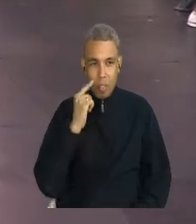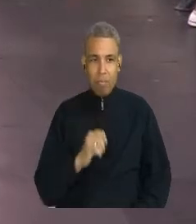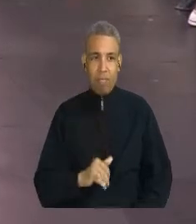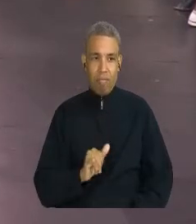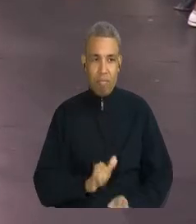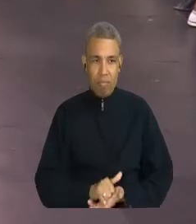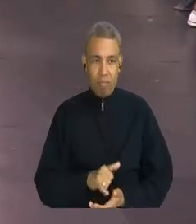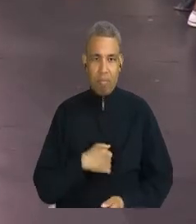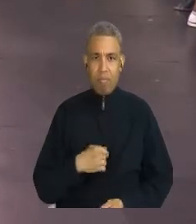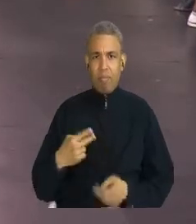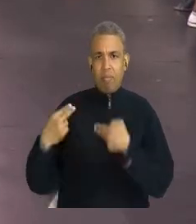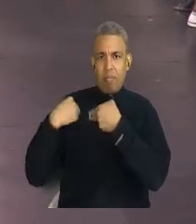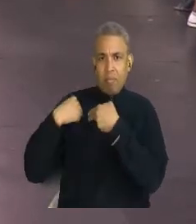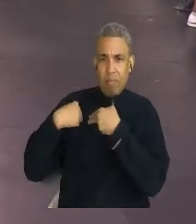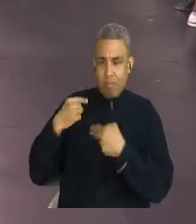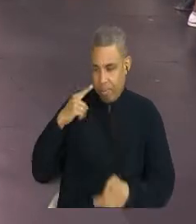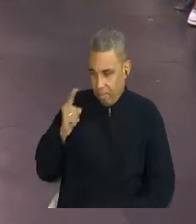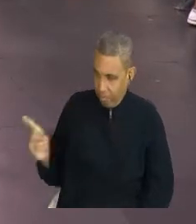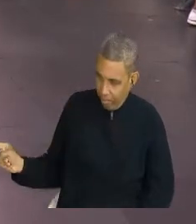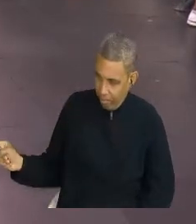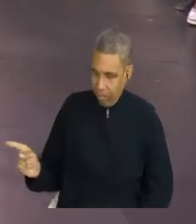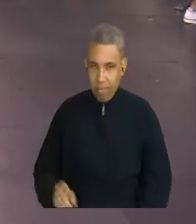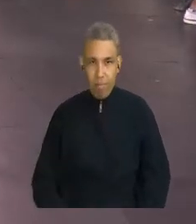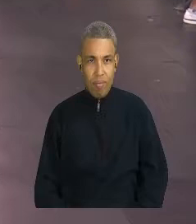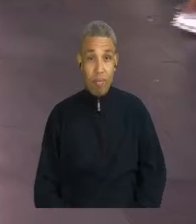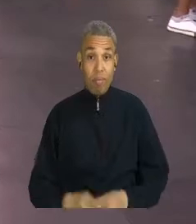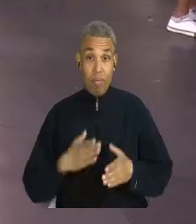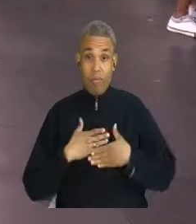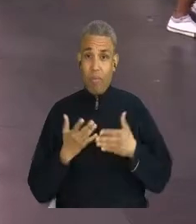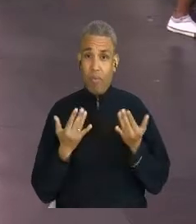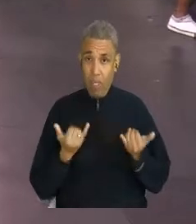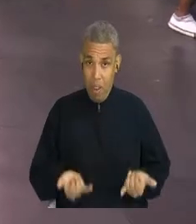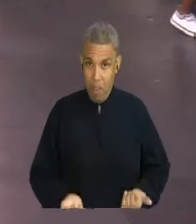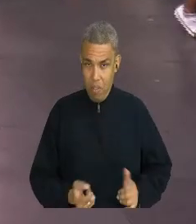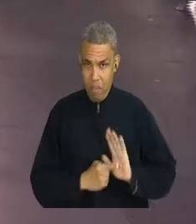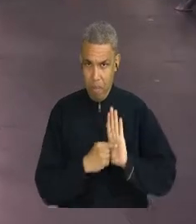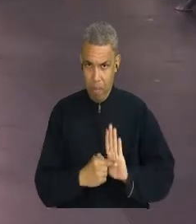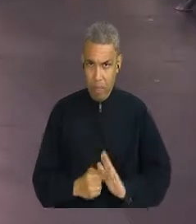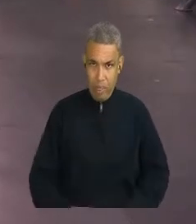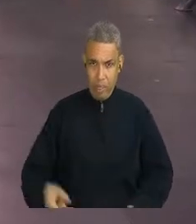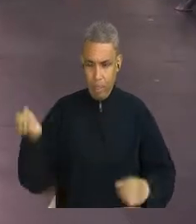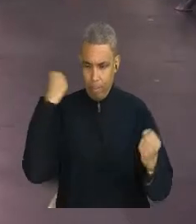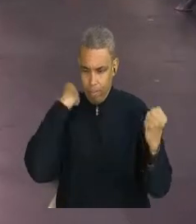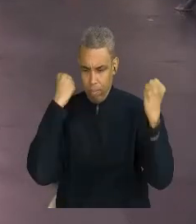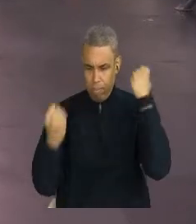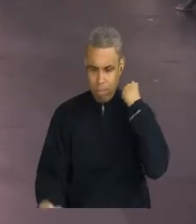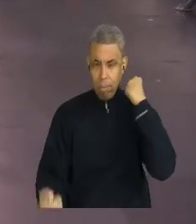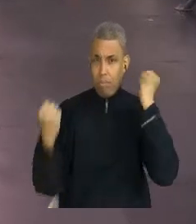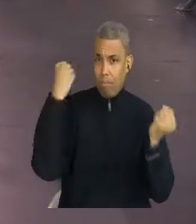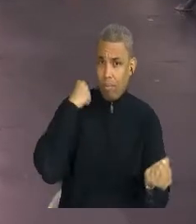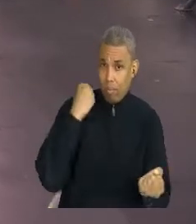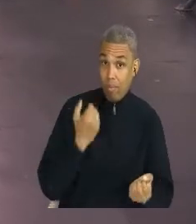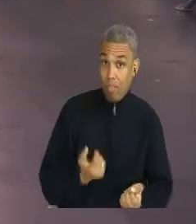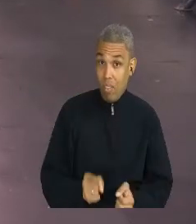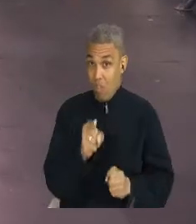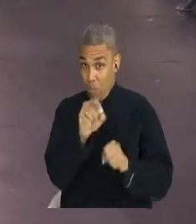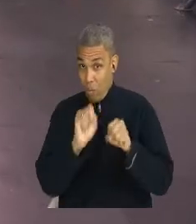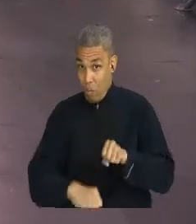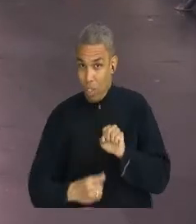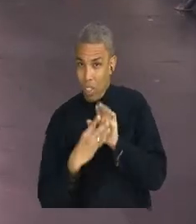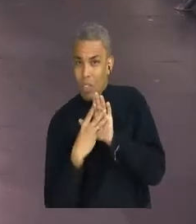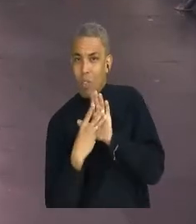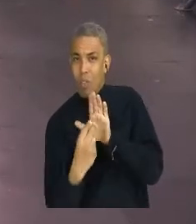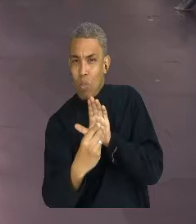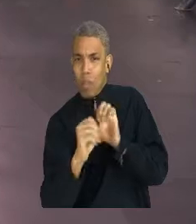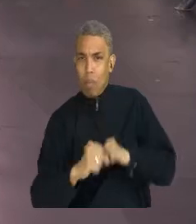36, más que un giro en una familia. Bienvenidos para esta sesión de entrenamiento, el cual hoy vamos a hacer una rutina muy buena para que trabajen toda la